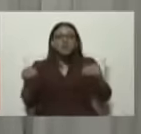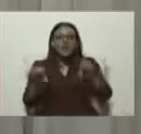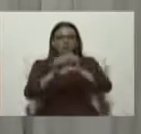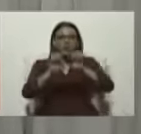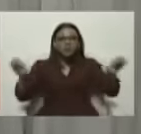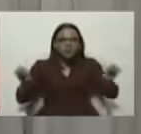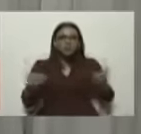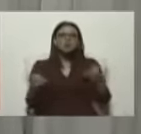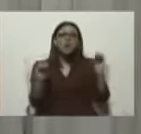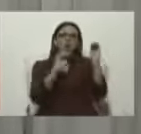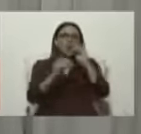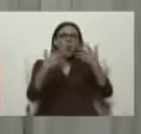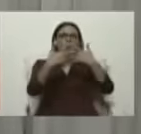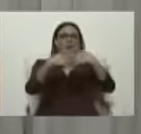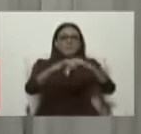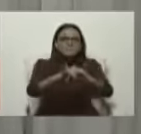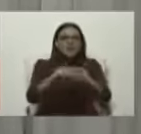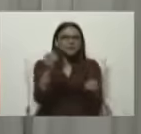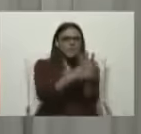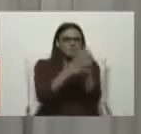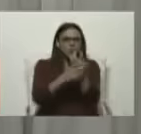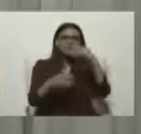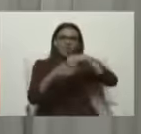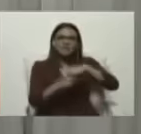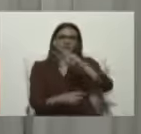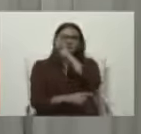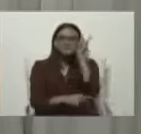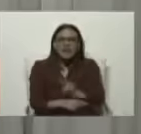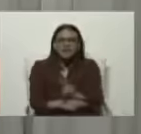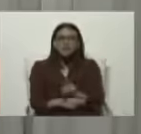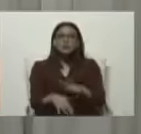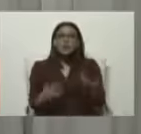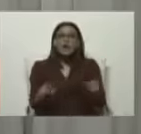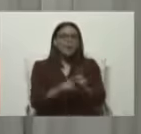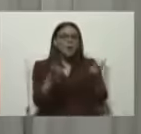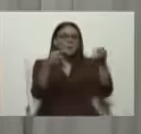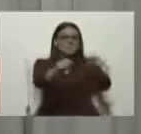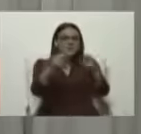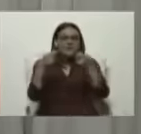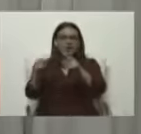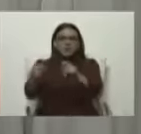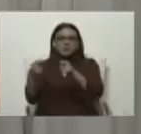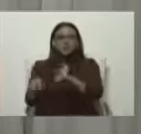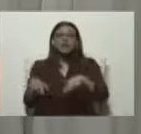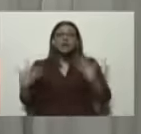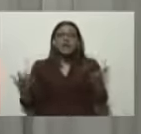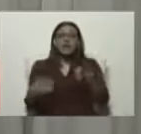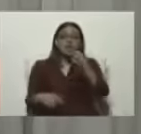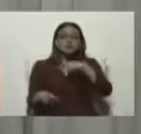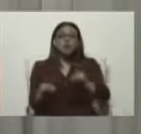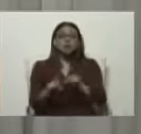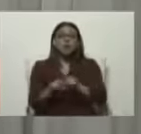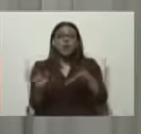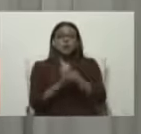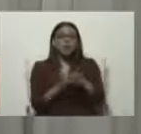las empresas productivas del Estado para, por un lado, aumentar las